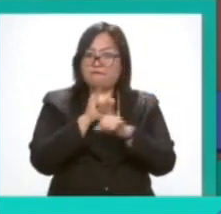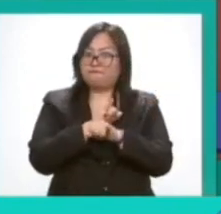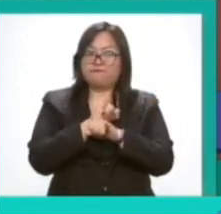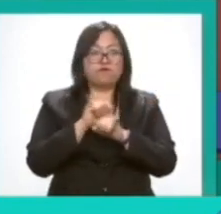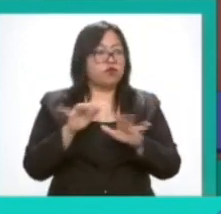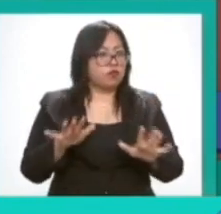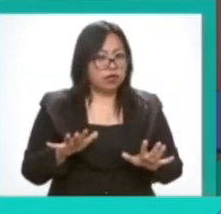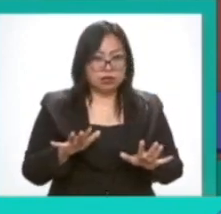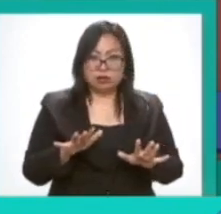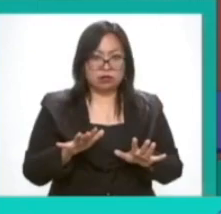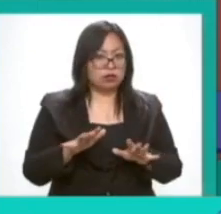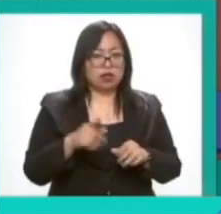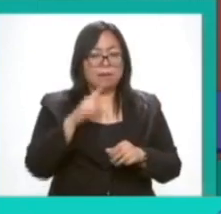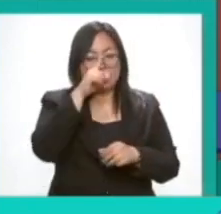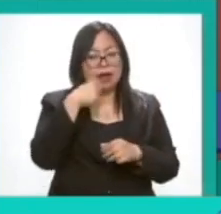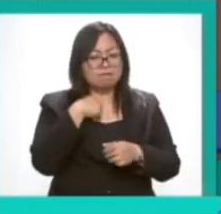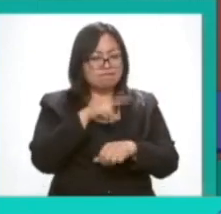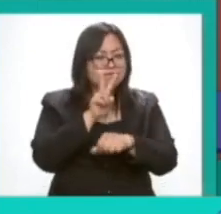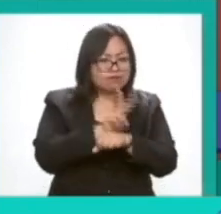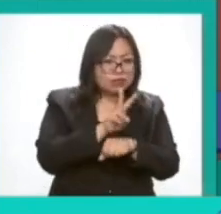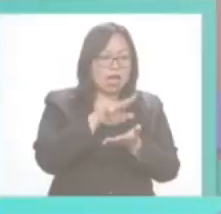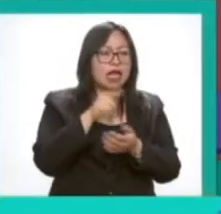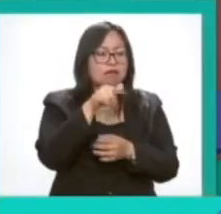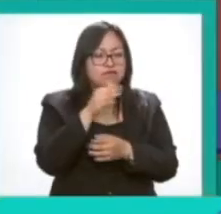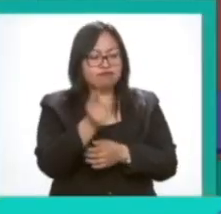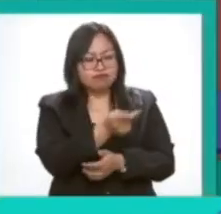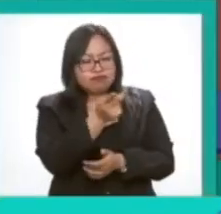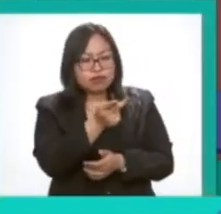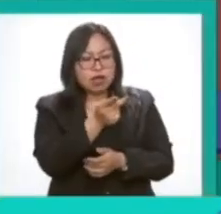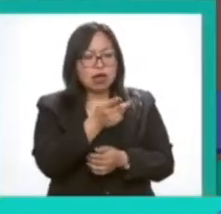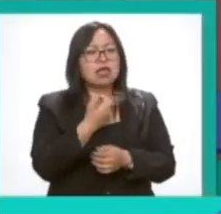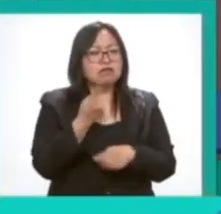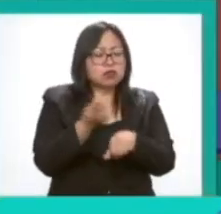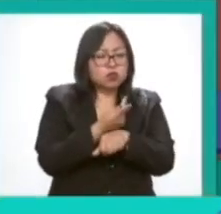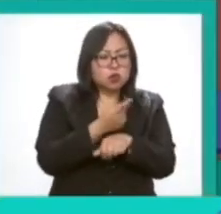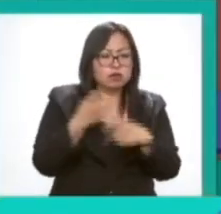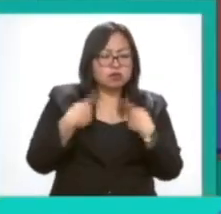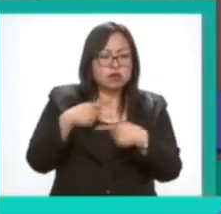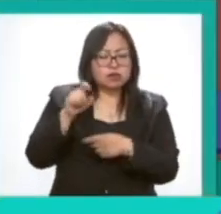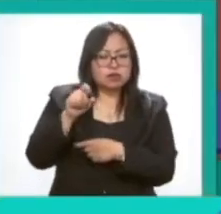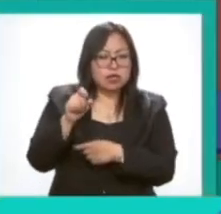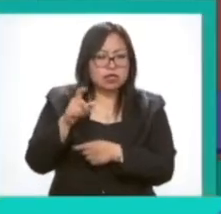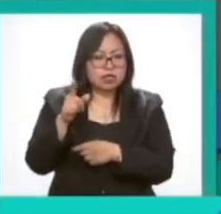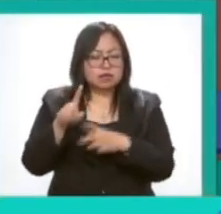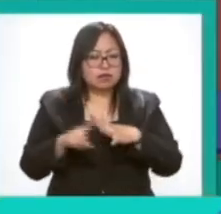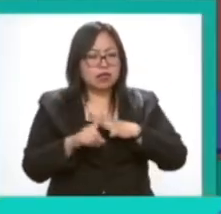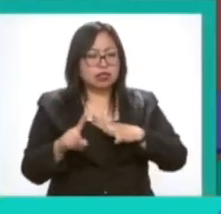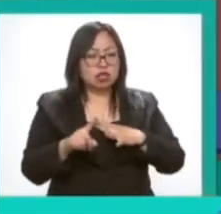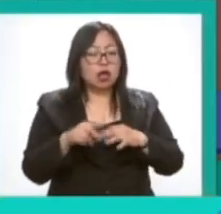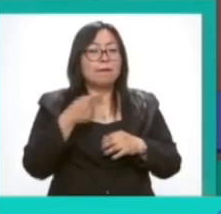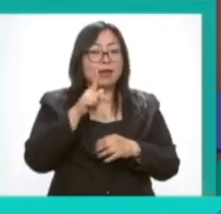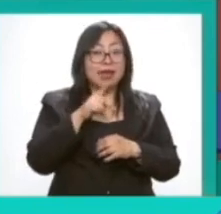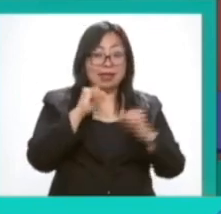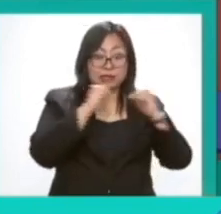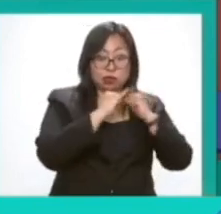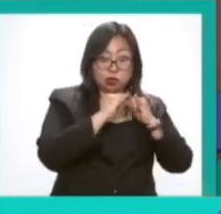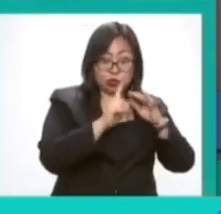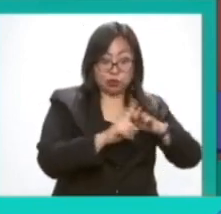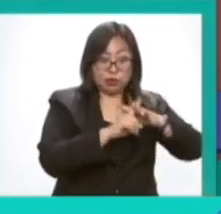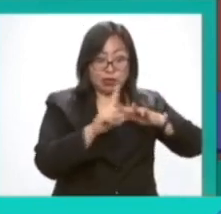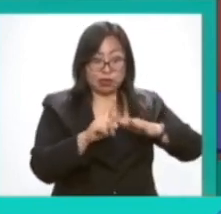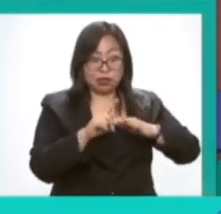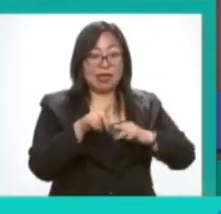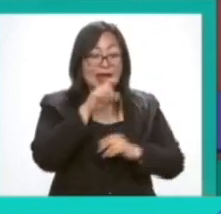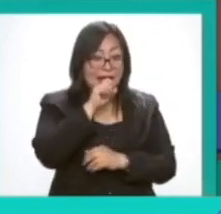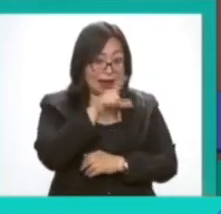en la dirección de control y verificación migratoria no obstante la oficina de representación del Instituto Nacional de Migración en este estado